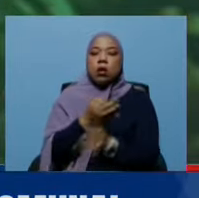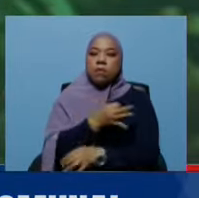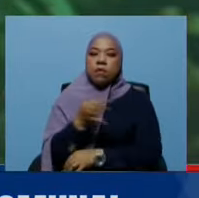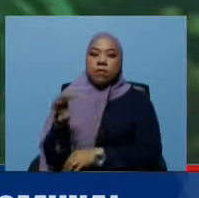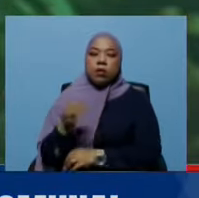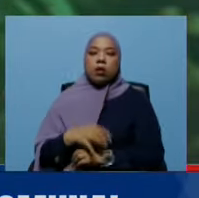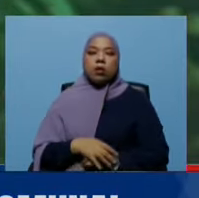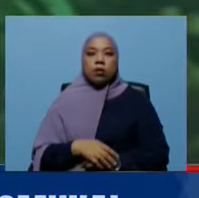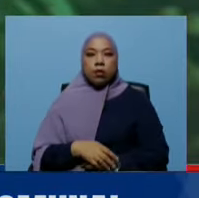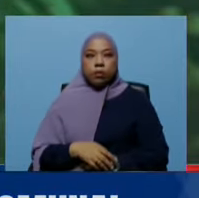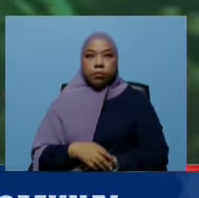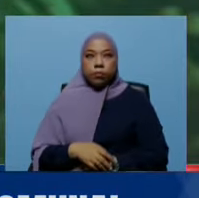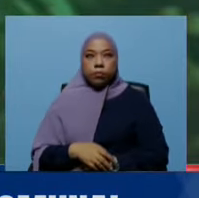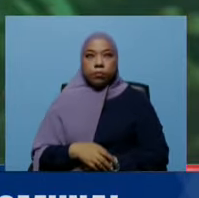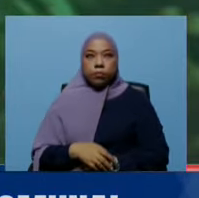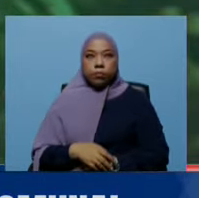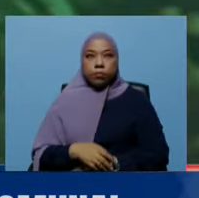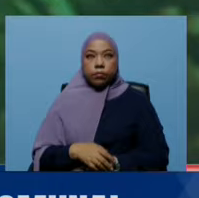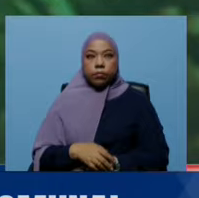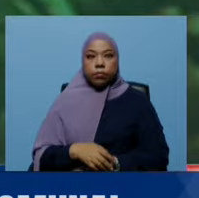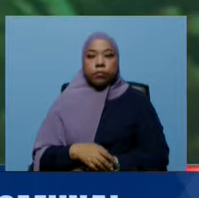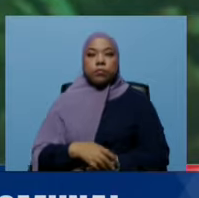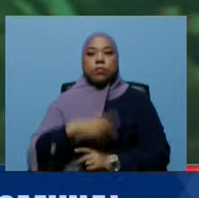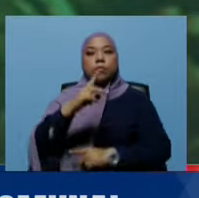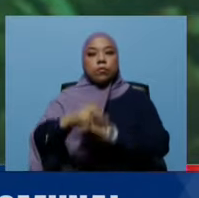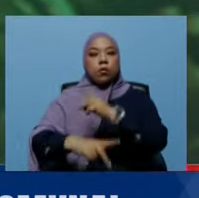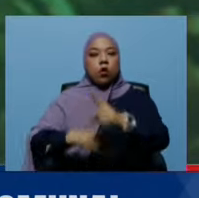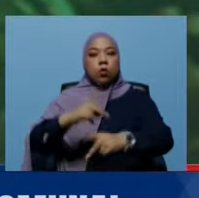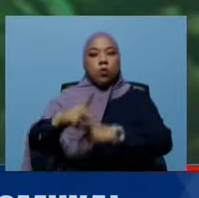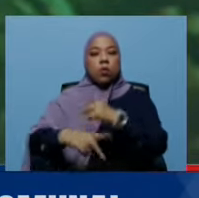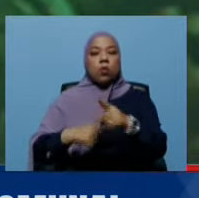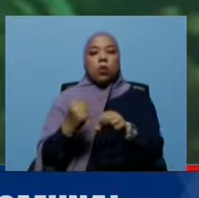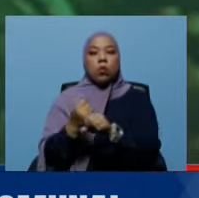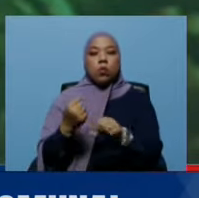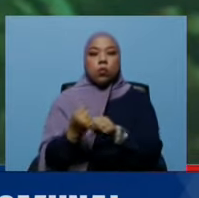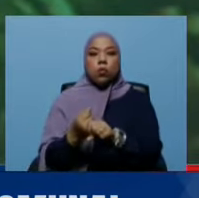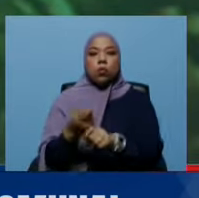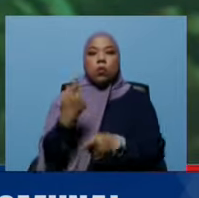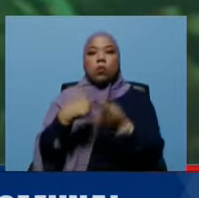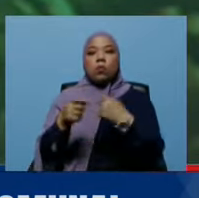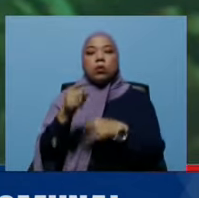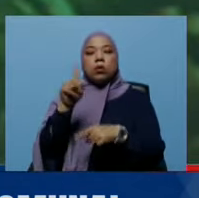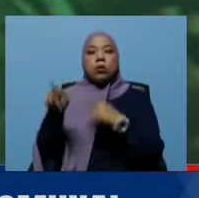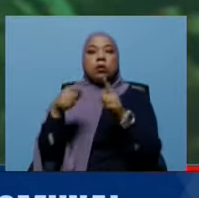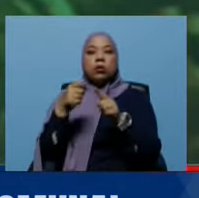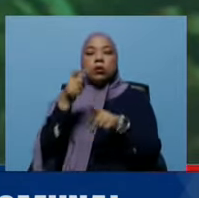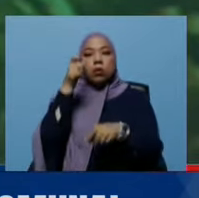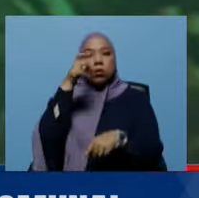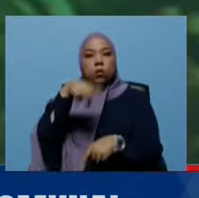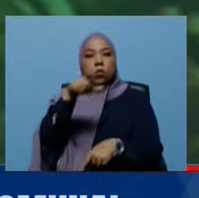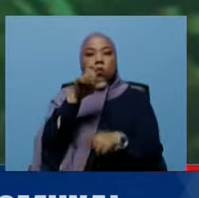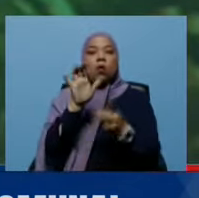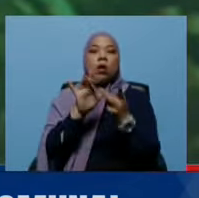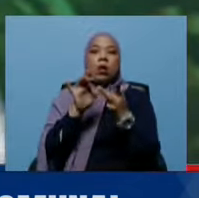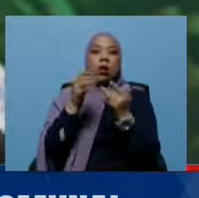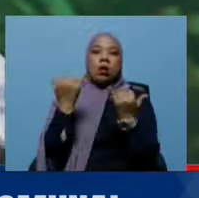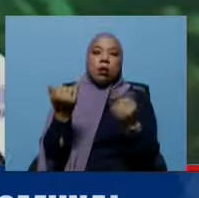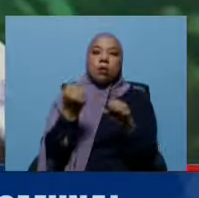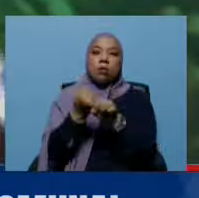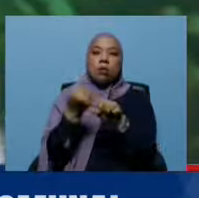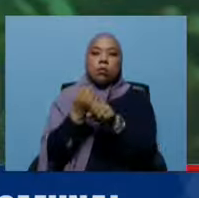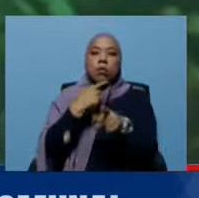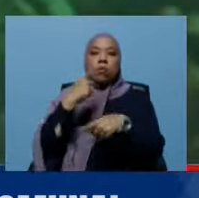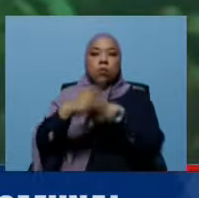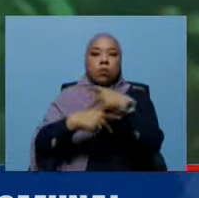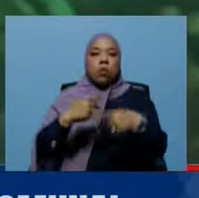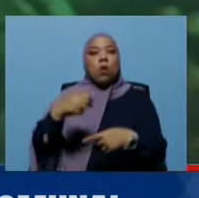perfectamente. Y yo sé que ustedes no producen para especularle al pueblo, al contrario, ustedes